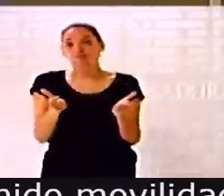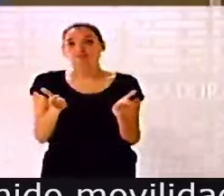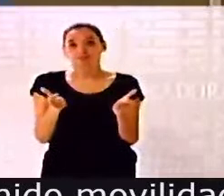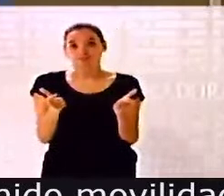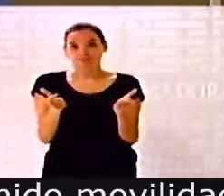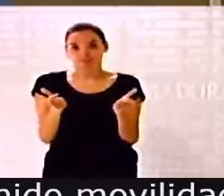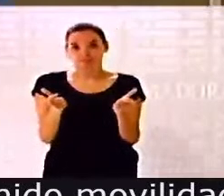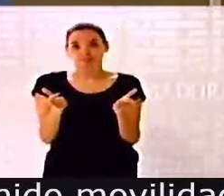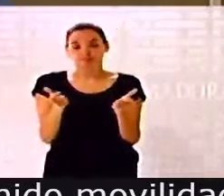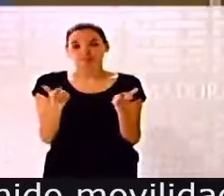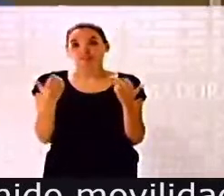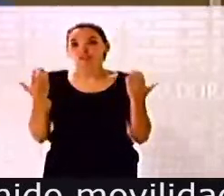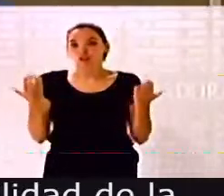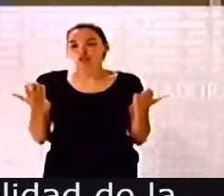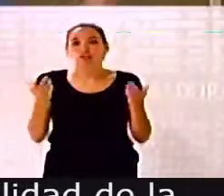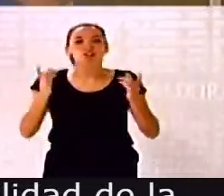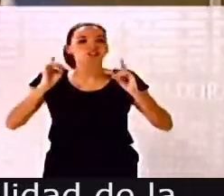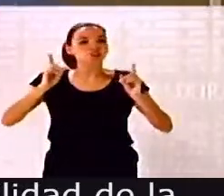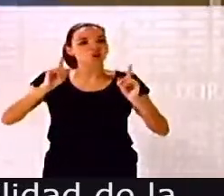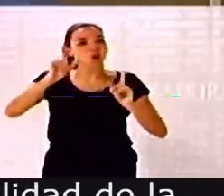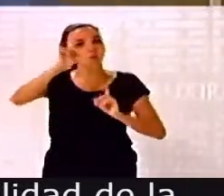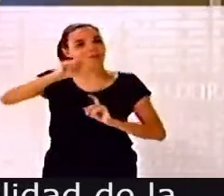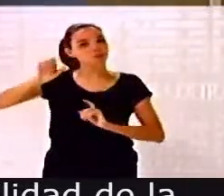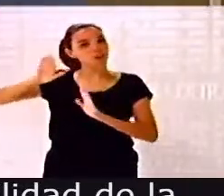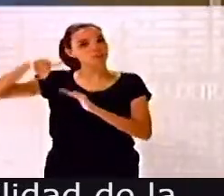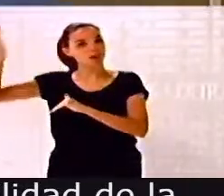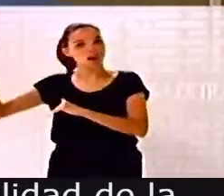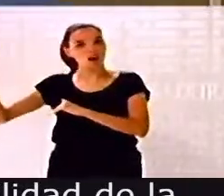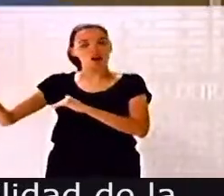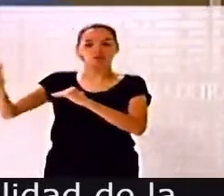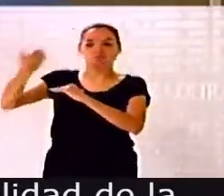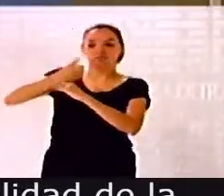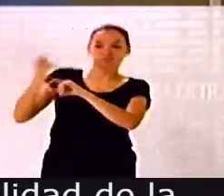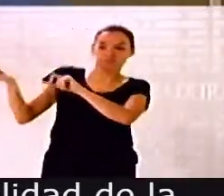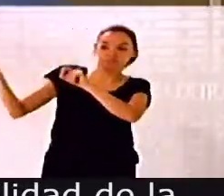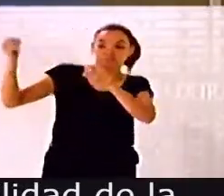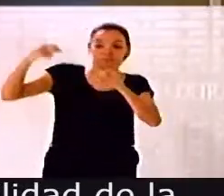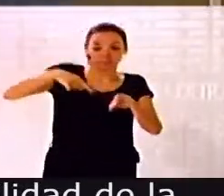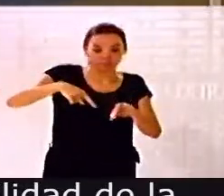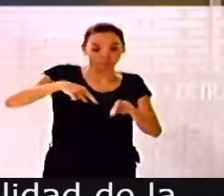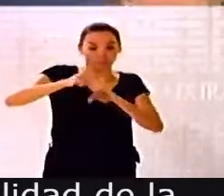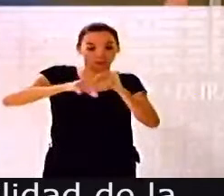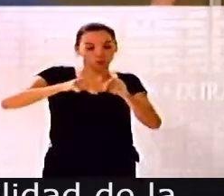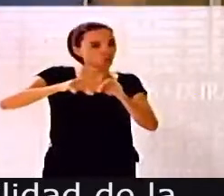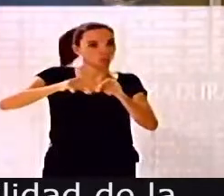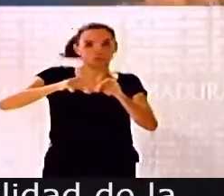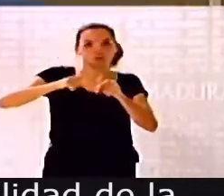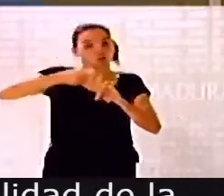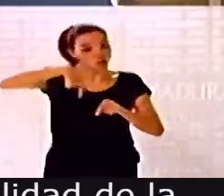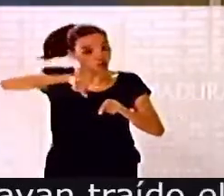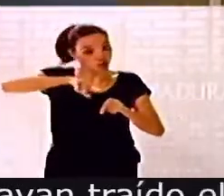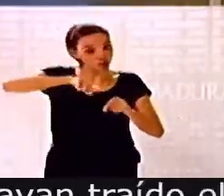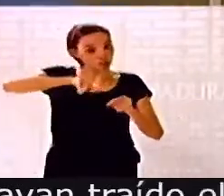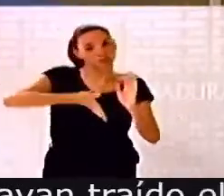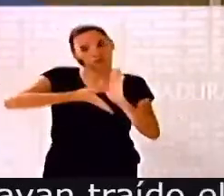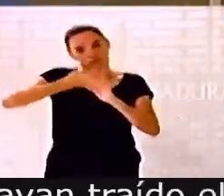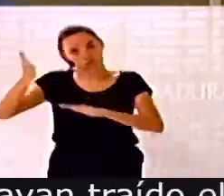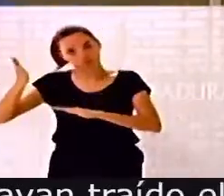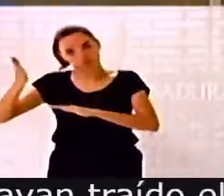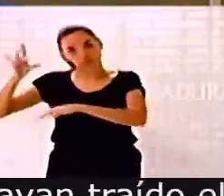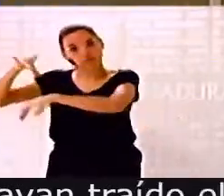pues, no solo es que hayan venido y nos hayan traído el virus, sino que nosotros hemos ido, hemos cogido el virus y nos hemos